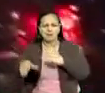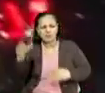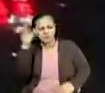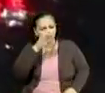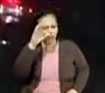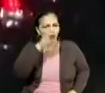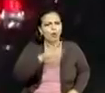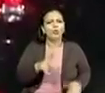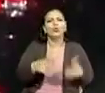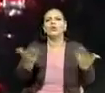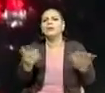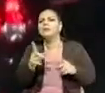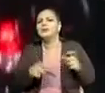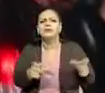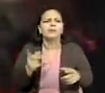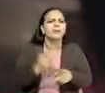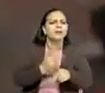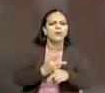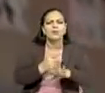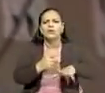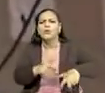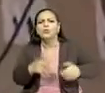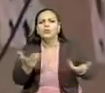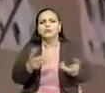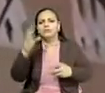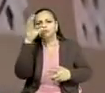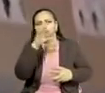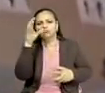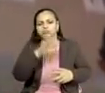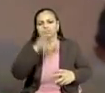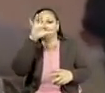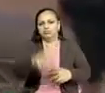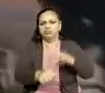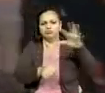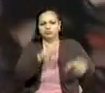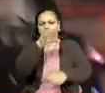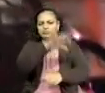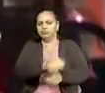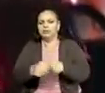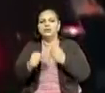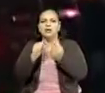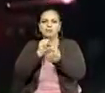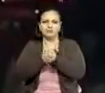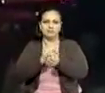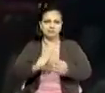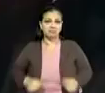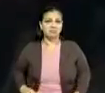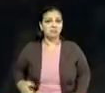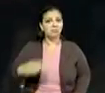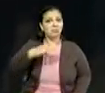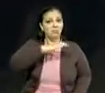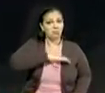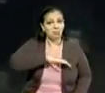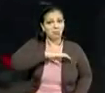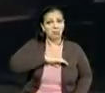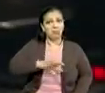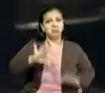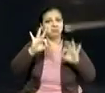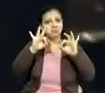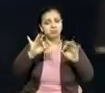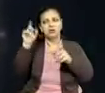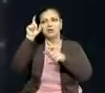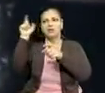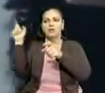Fiscalía. Es el nuevo golpe que da la institución del orden con demás